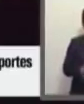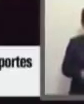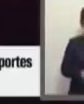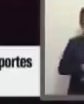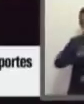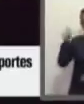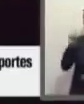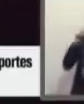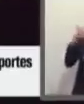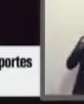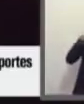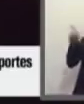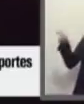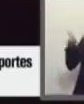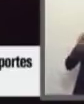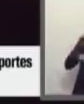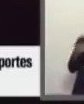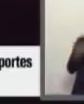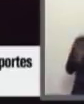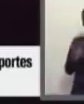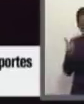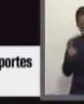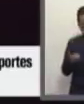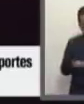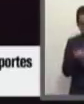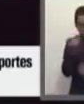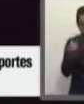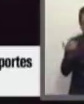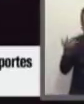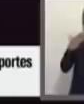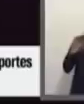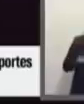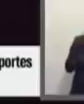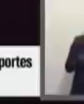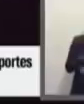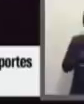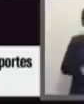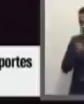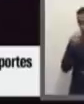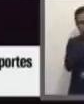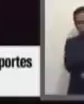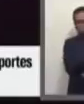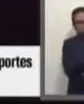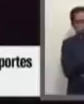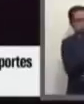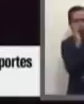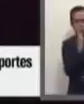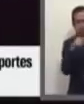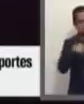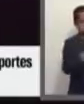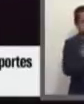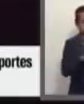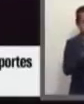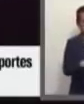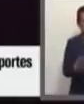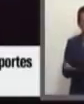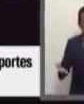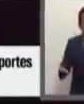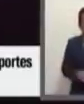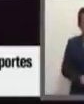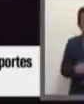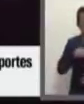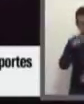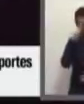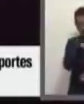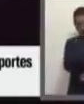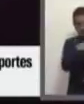cualquier país medianamente democrático y legal, este funcionario habría sido destituido y enviado a la cárcel. A mí me preocupa que se vaya a